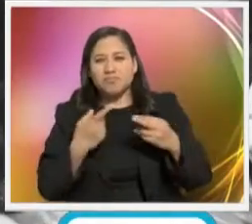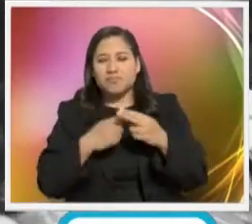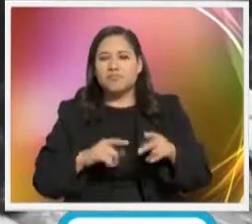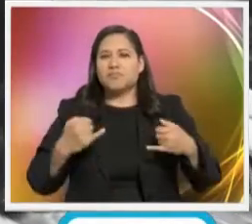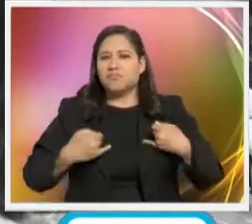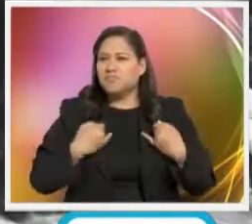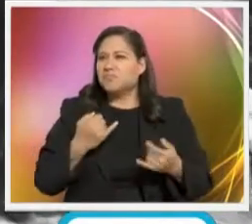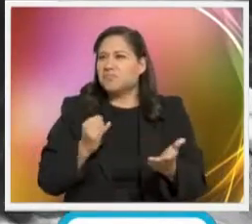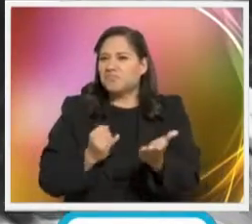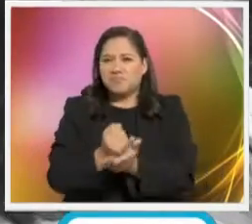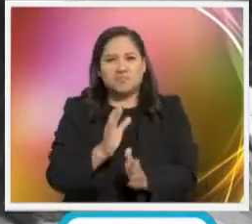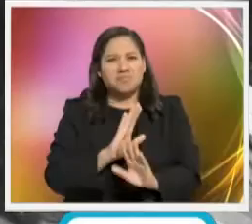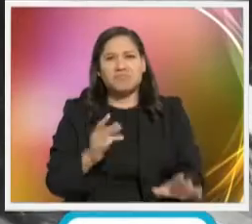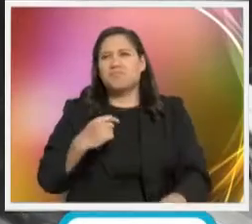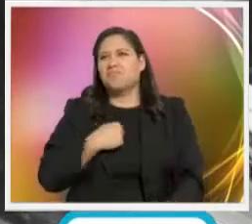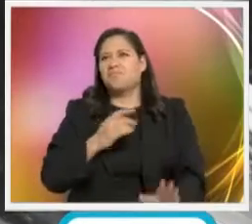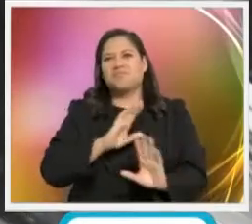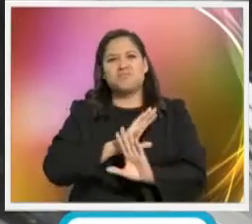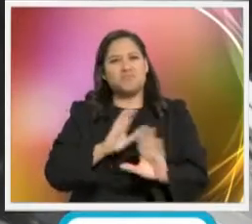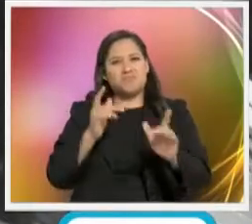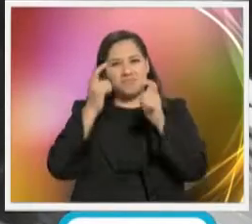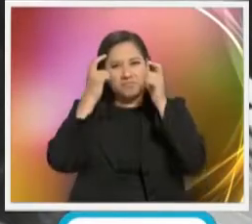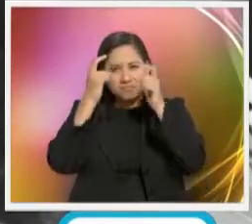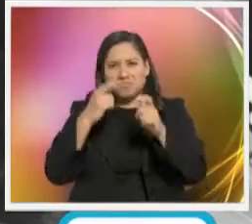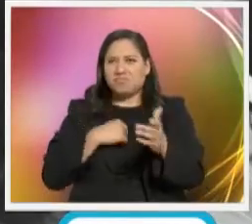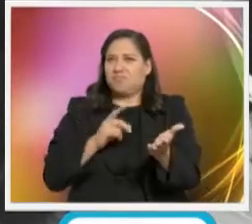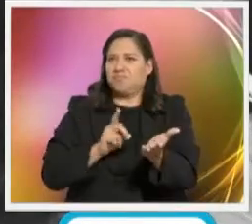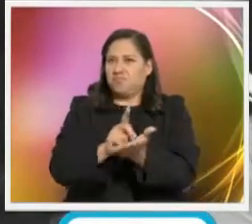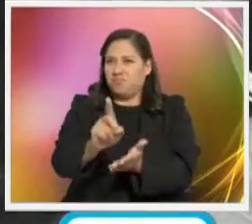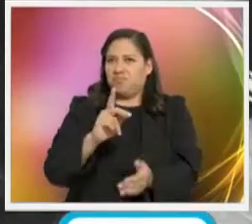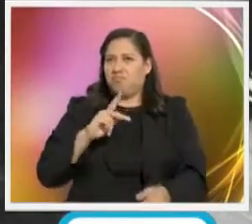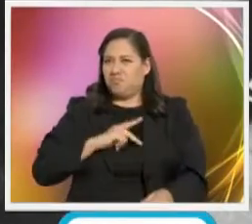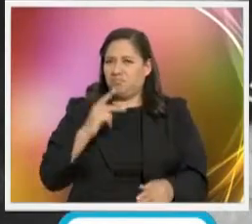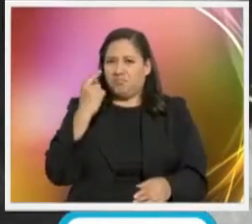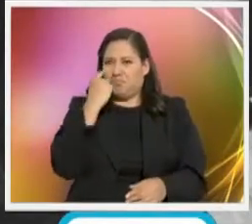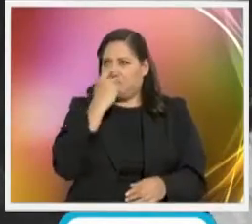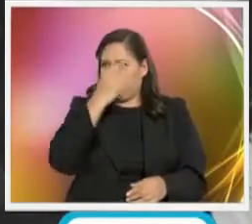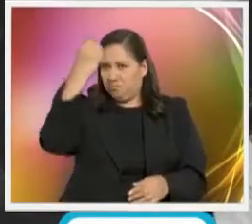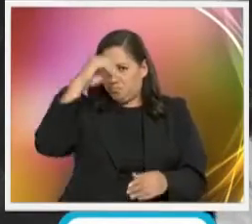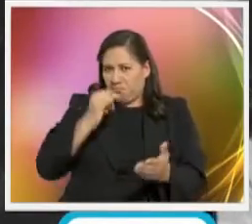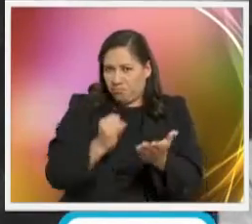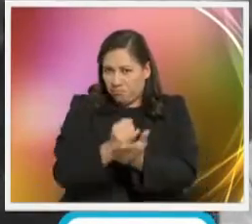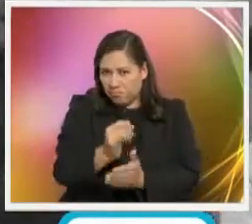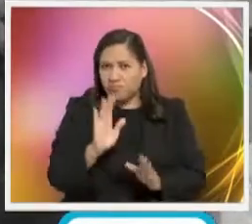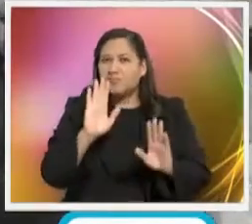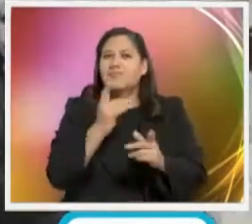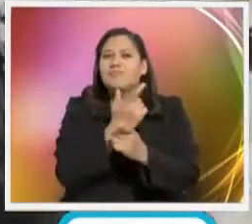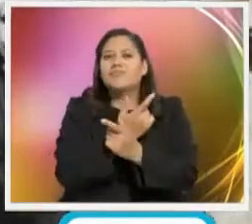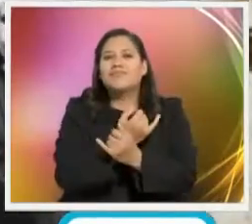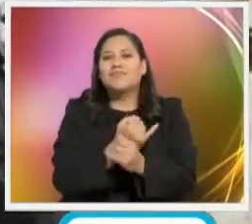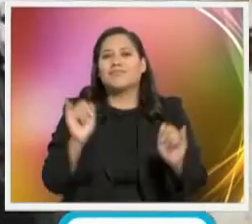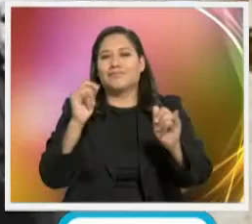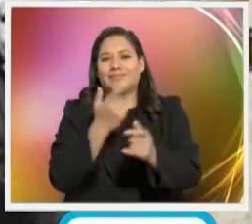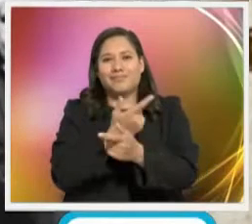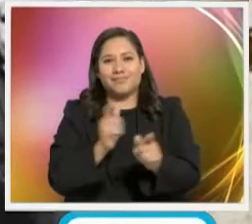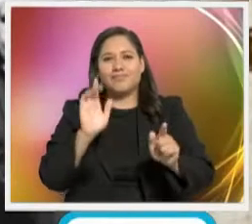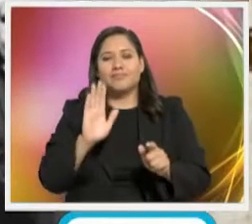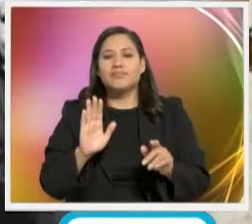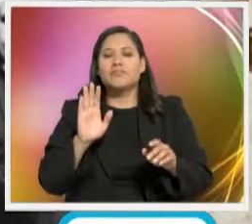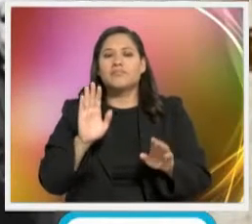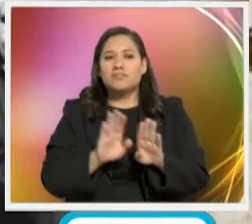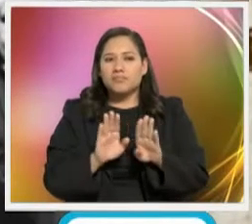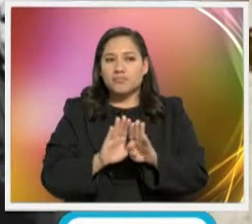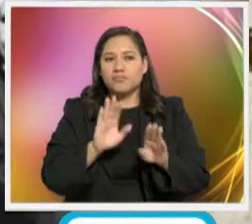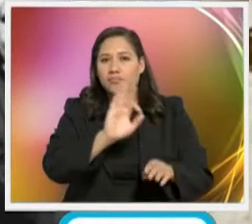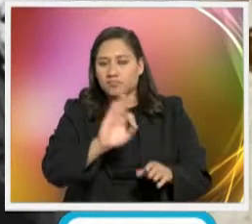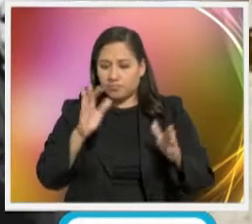a decidir, a decir, oye, yo ya, como que yo tengo derecho a decidir, yo tengo derecho a opinar. Se empezó como a sentir más esta, digamos, época, esta